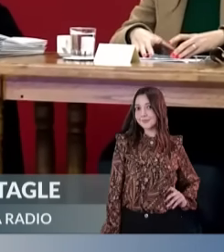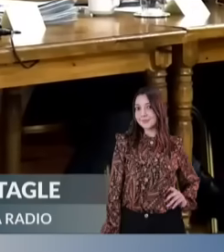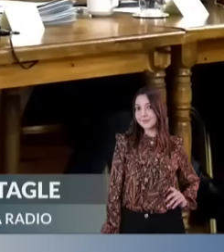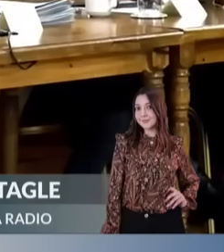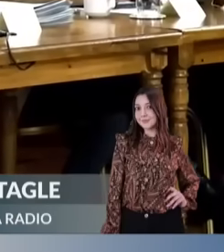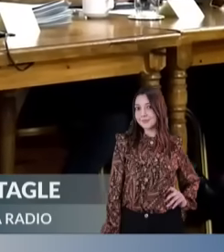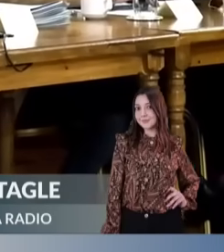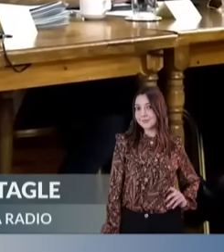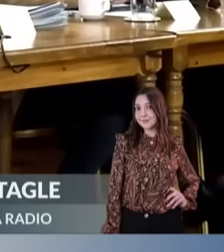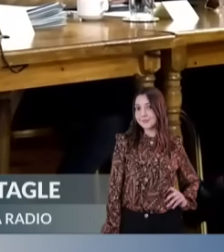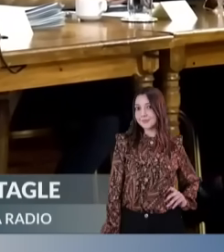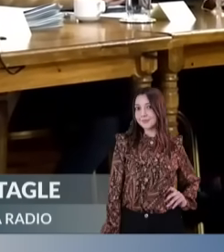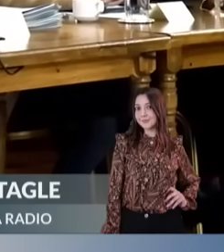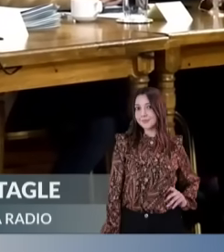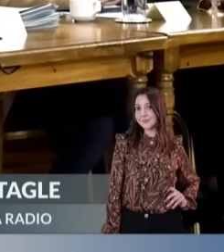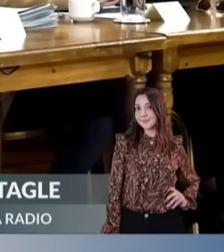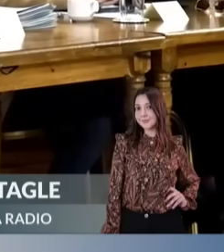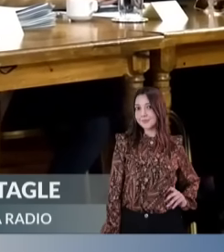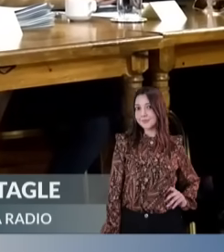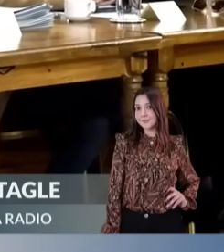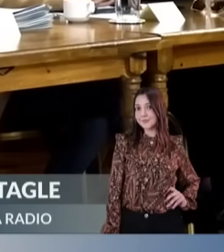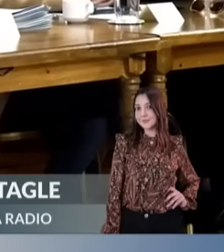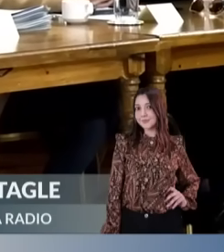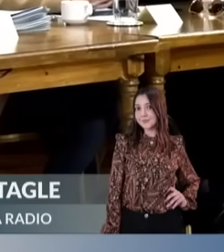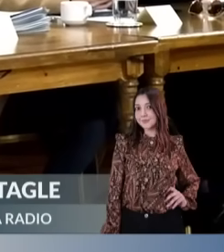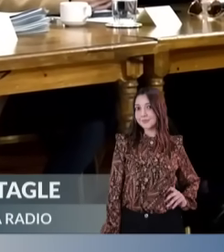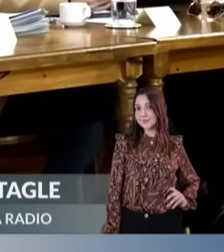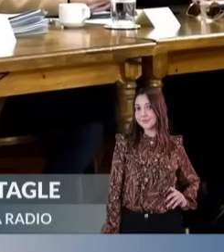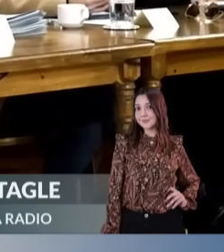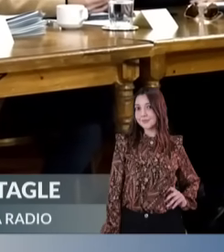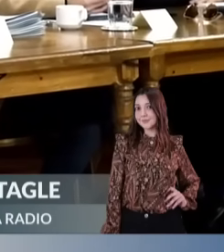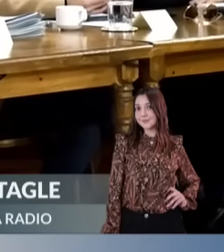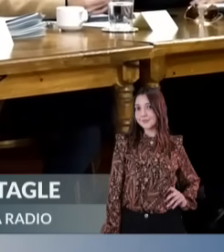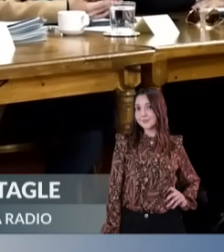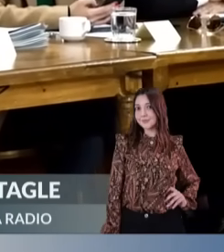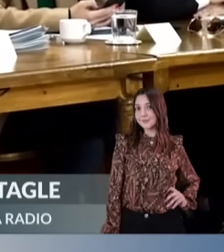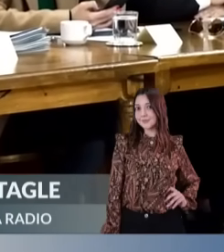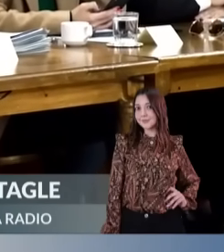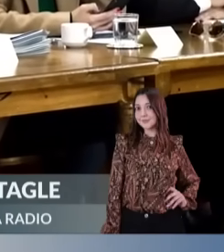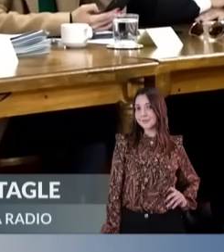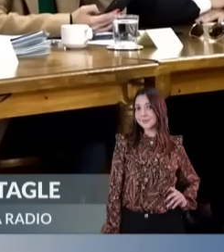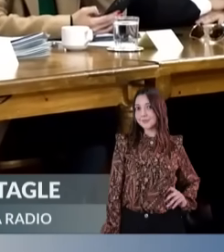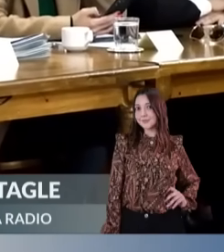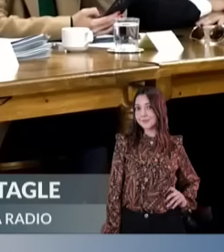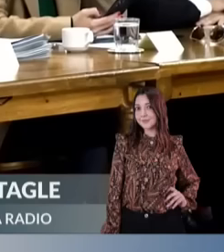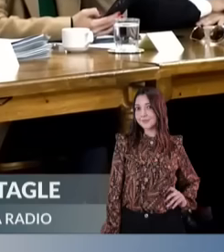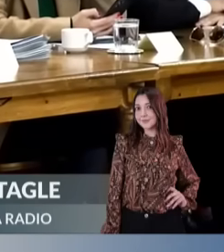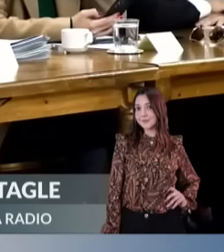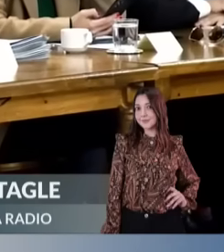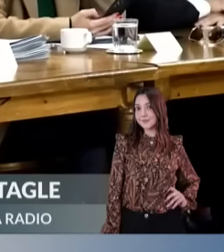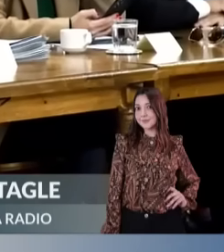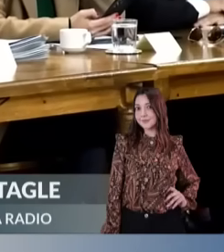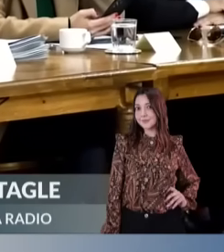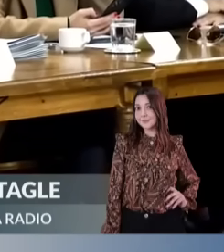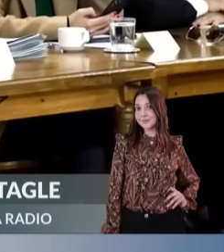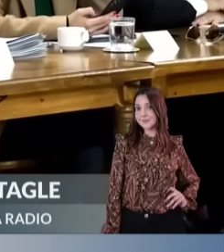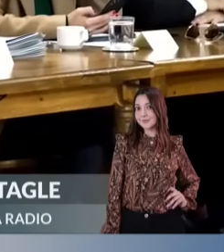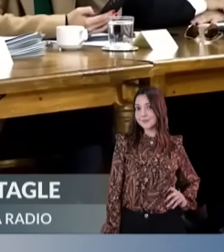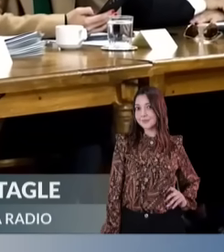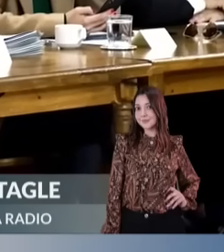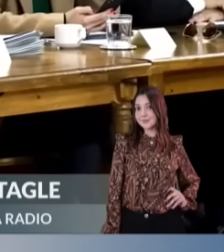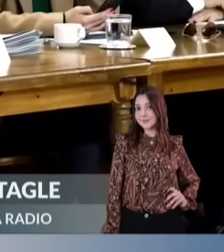una diferencia de opinión. Pero Cordero evitó enfrentar posturas, dijo que Vallejo estaba en todo lo